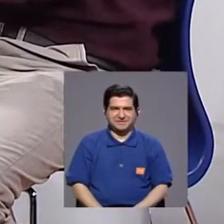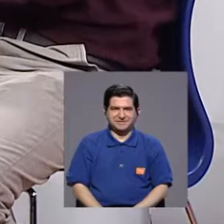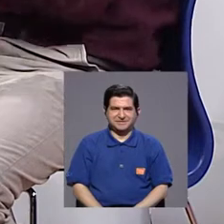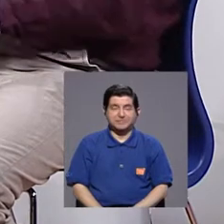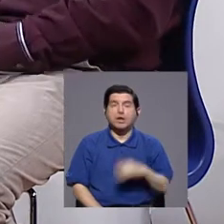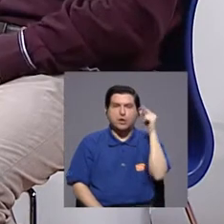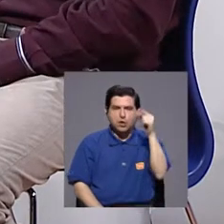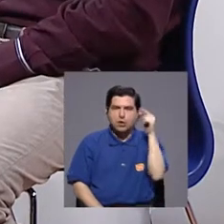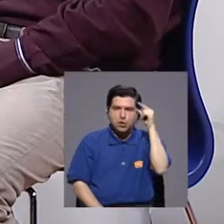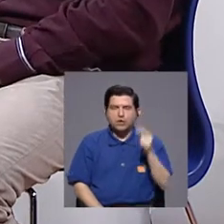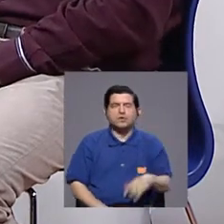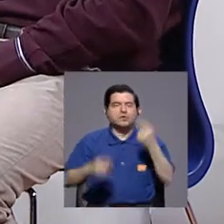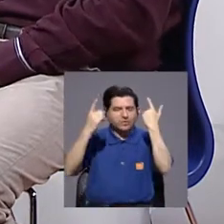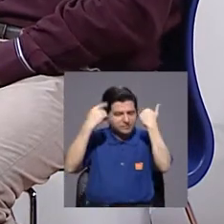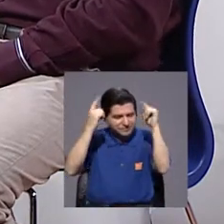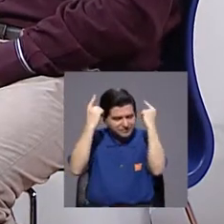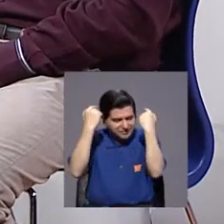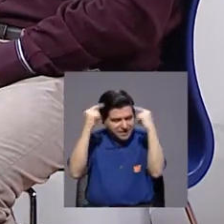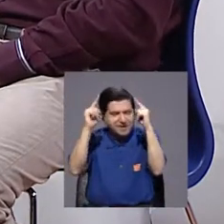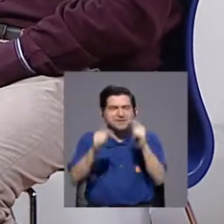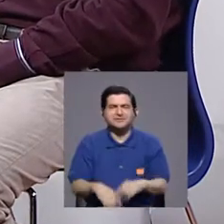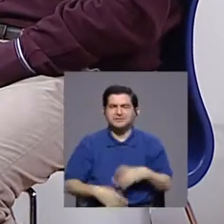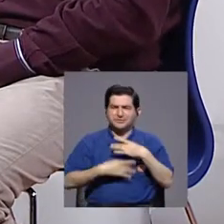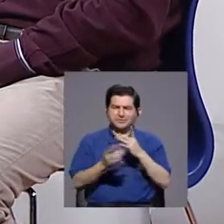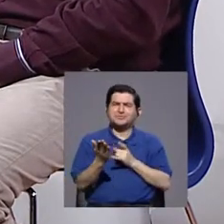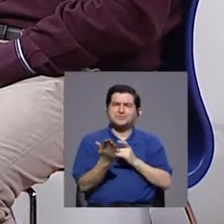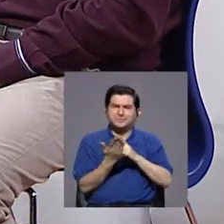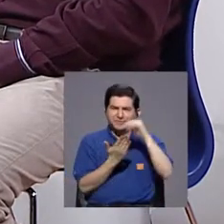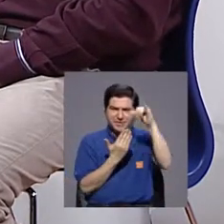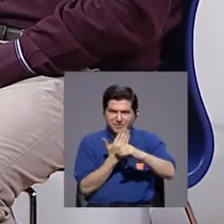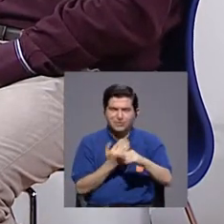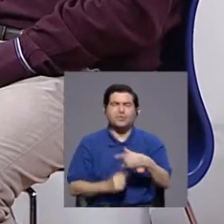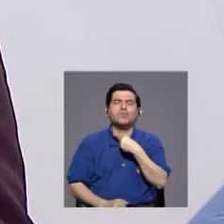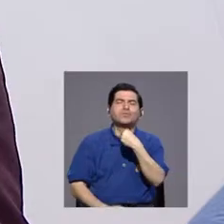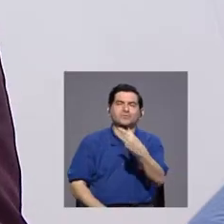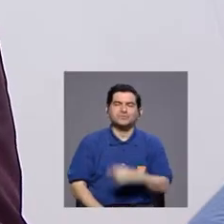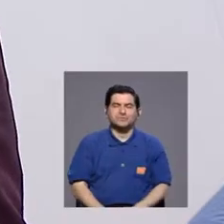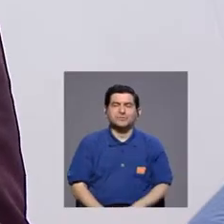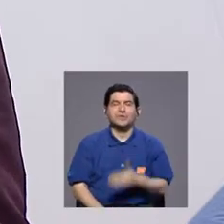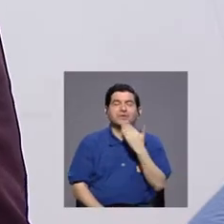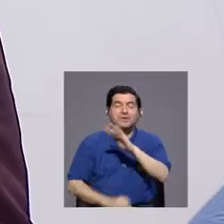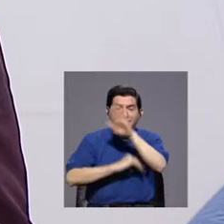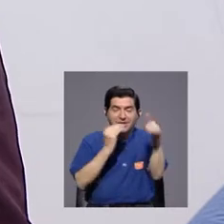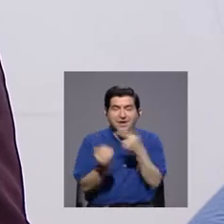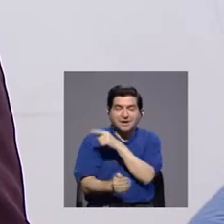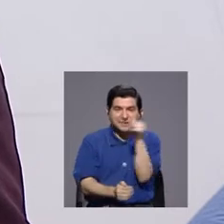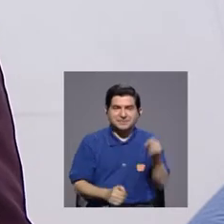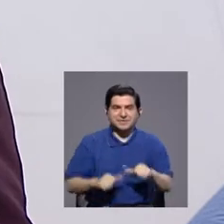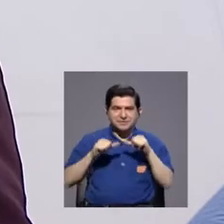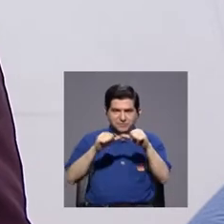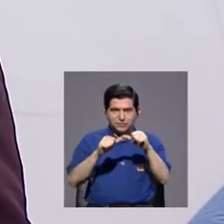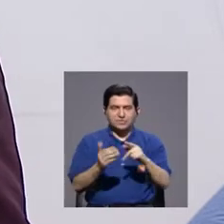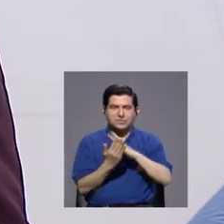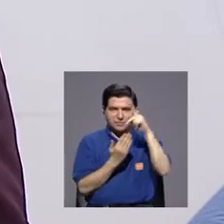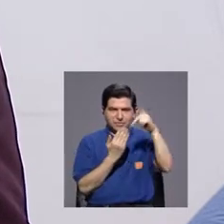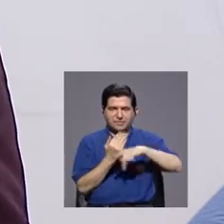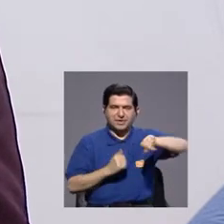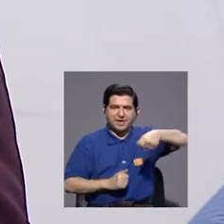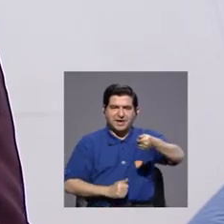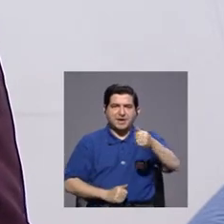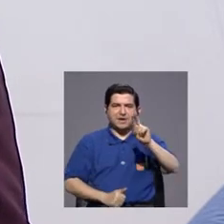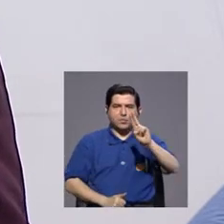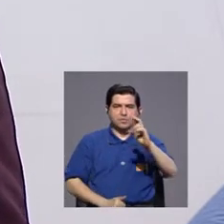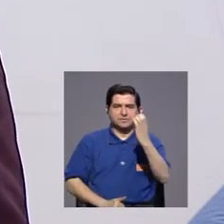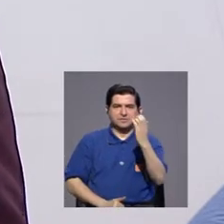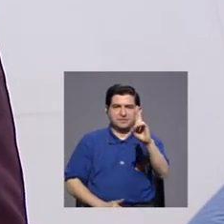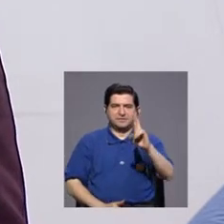obviamente más éxitos en este interesante proyecto con mucho gusto gracias a todas y todos ustedes continúen con la programación